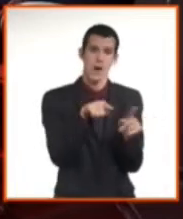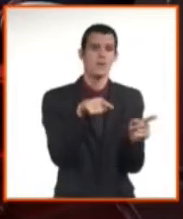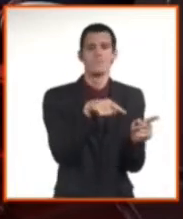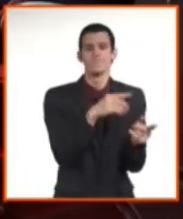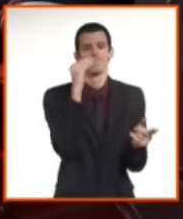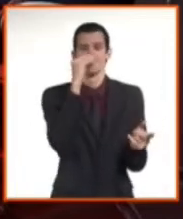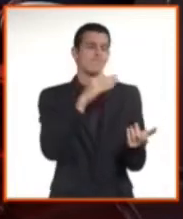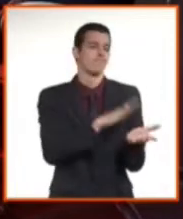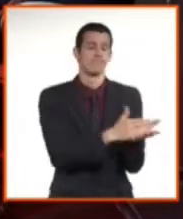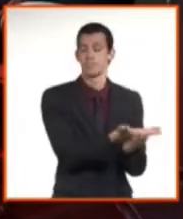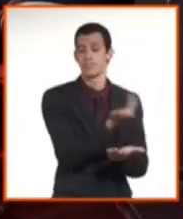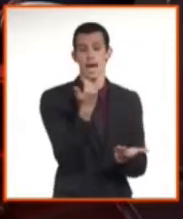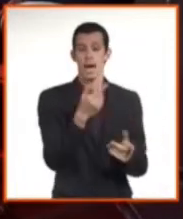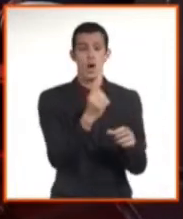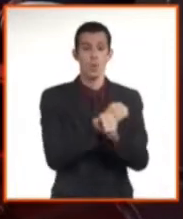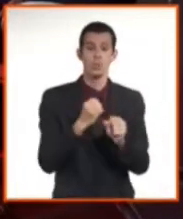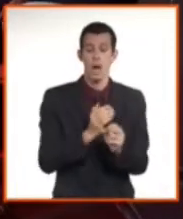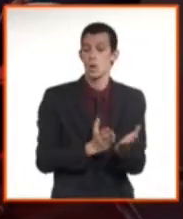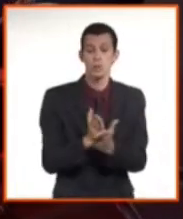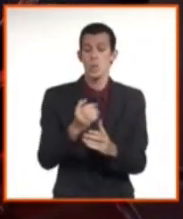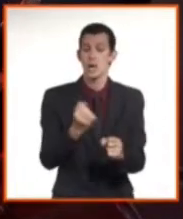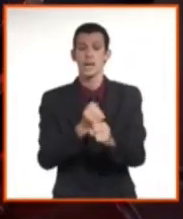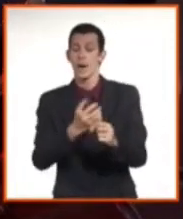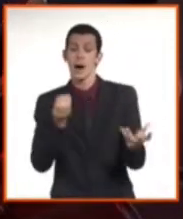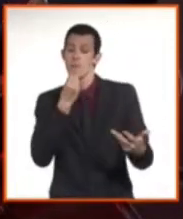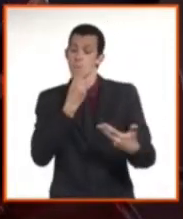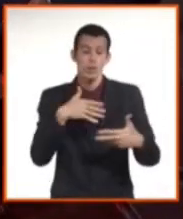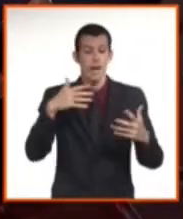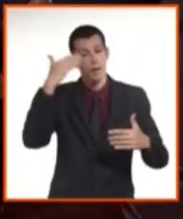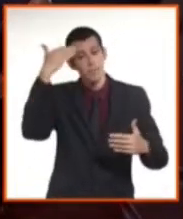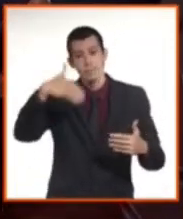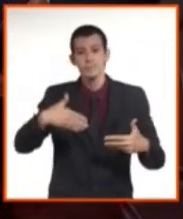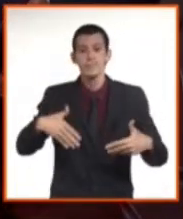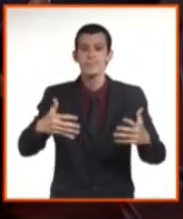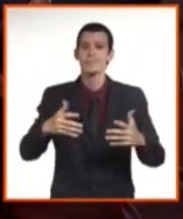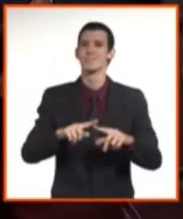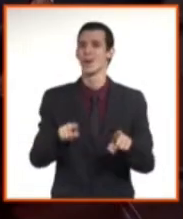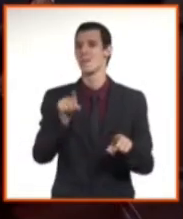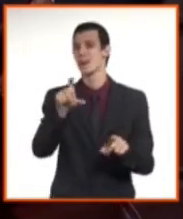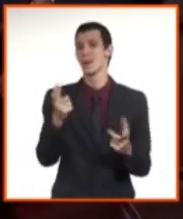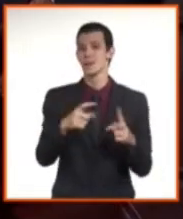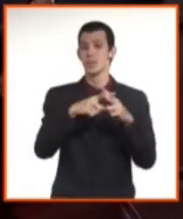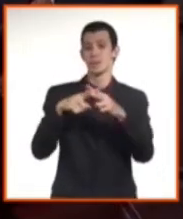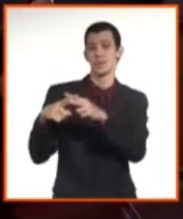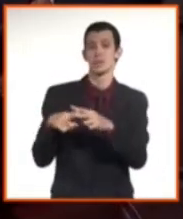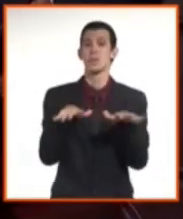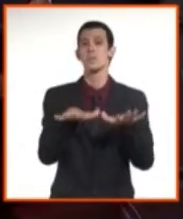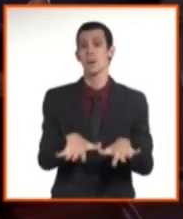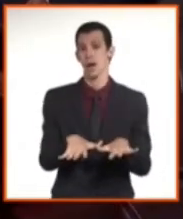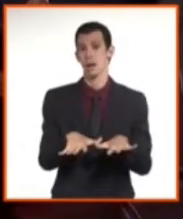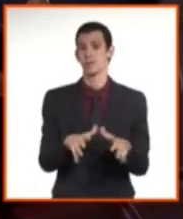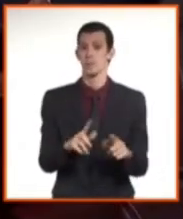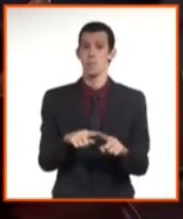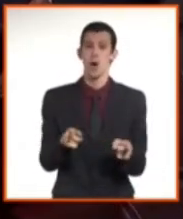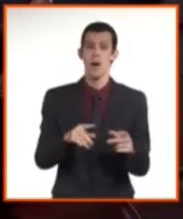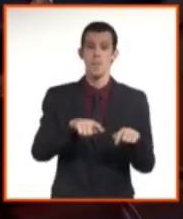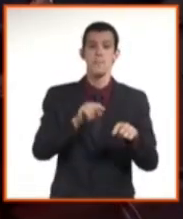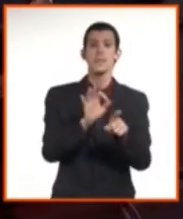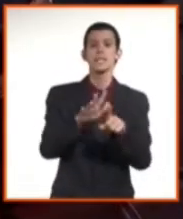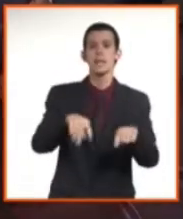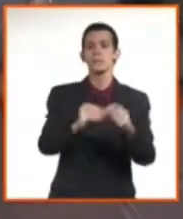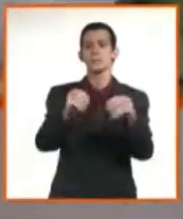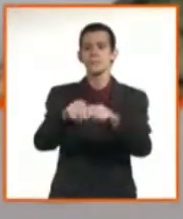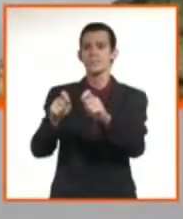tenemos 627 megawatts en grupos que están fuera de servicio por falta de piezas de repuesto.